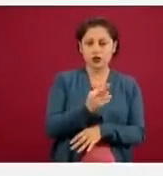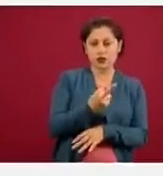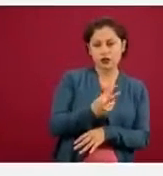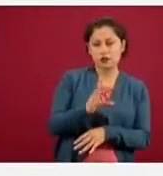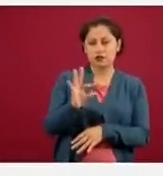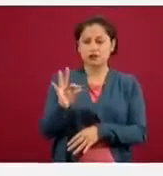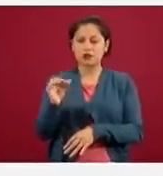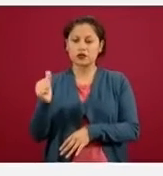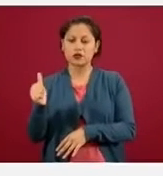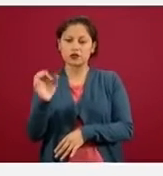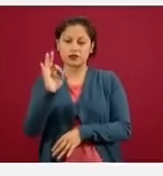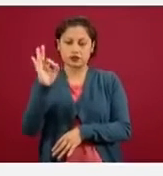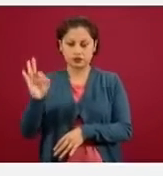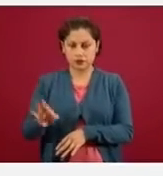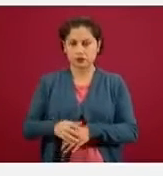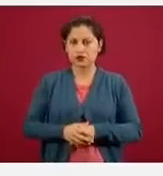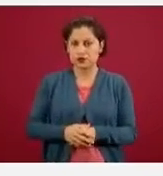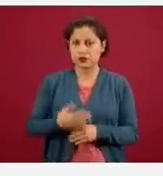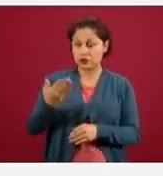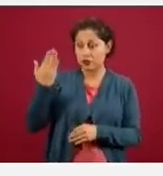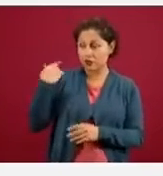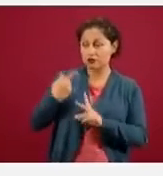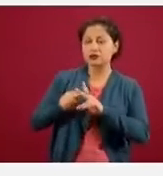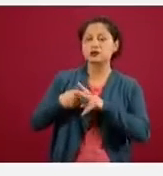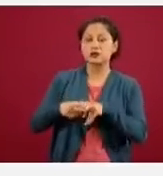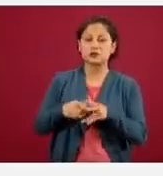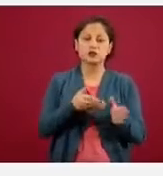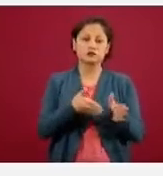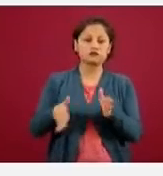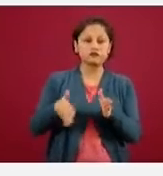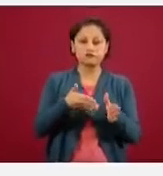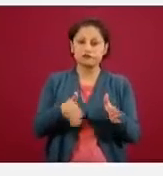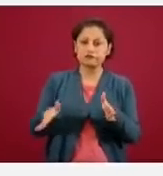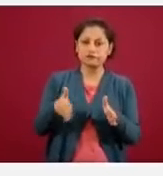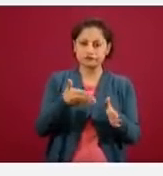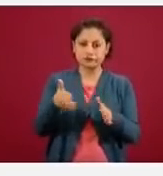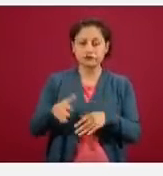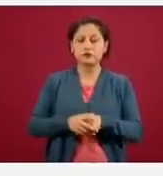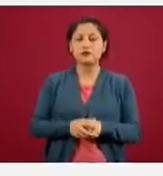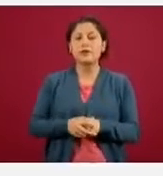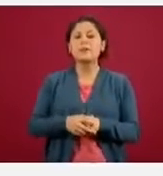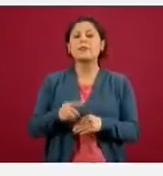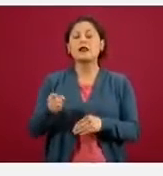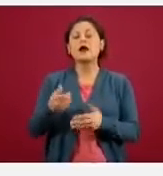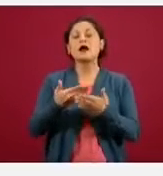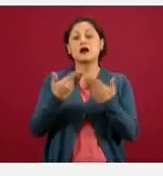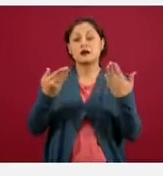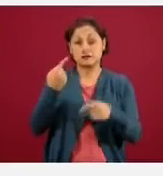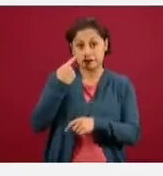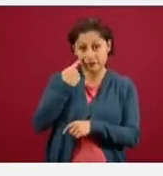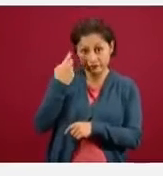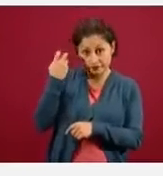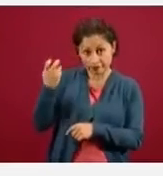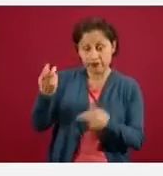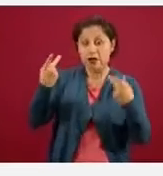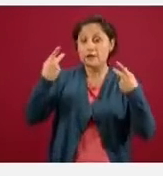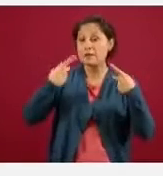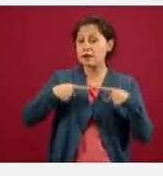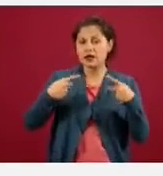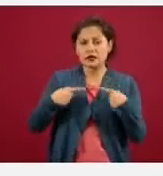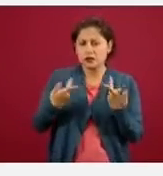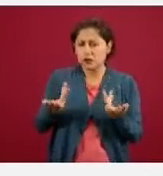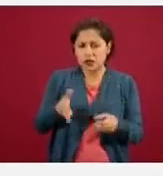46 desde que inició la transmisión en México, y representa precisamente estas personas que han tenido una